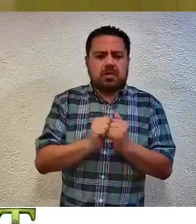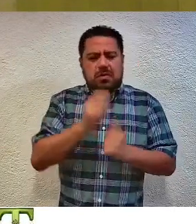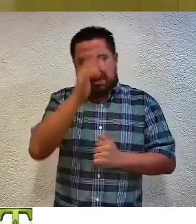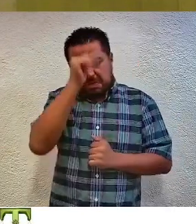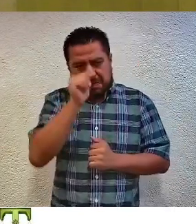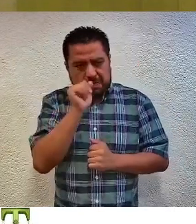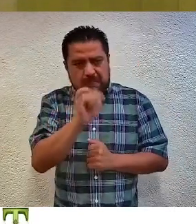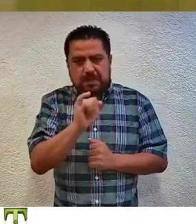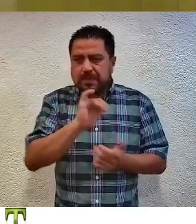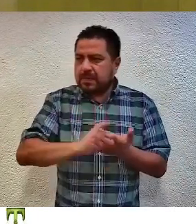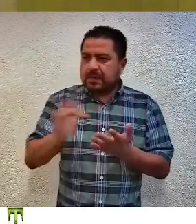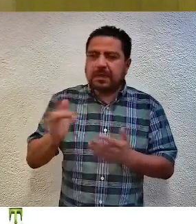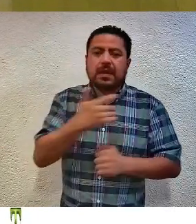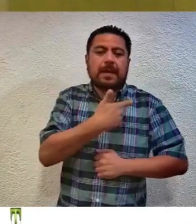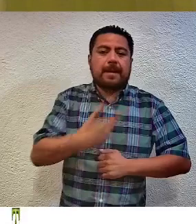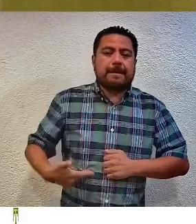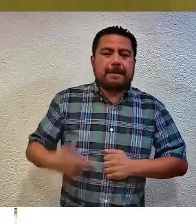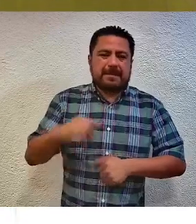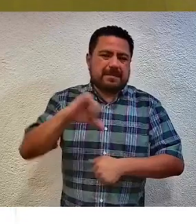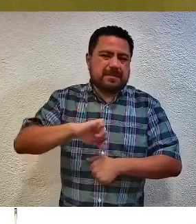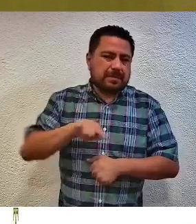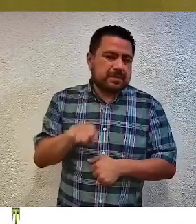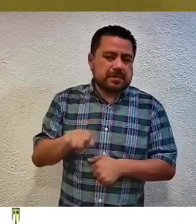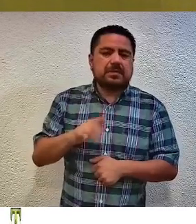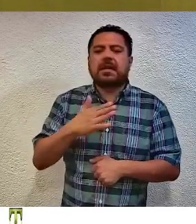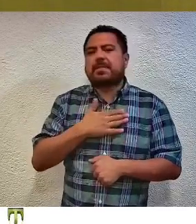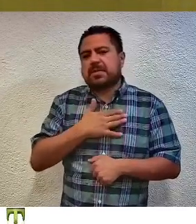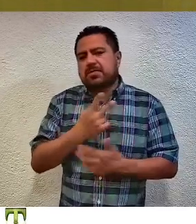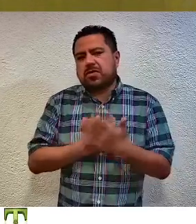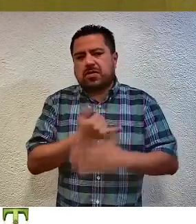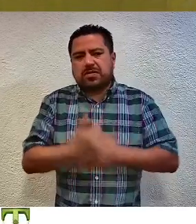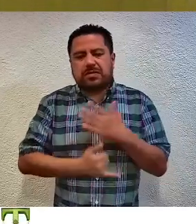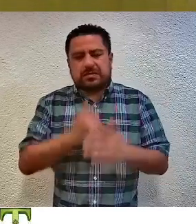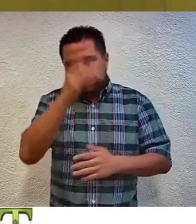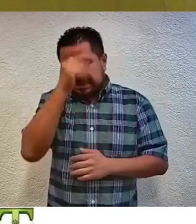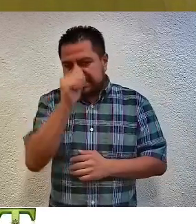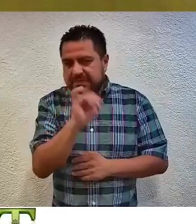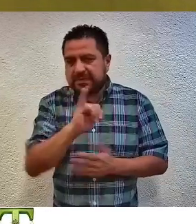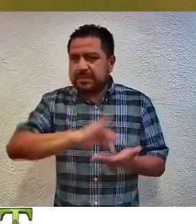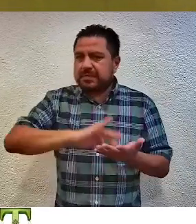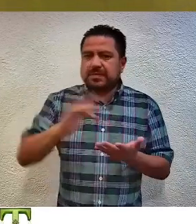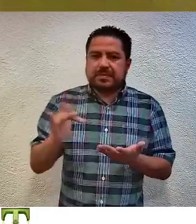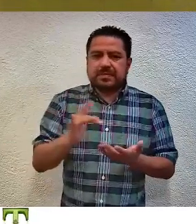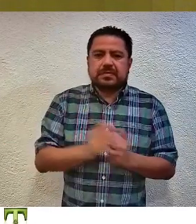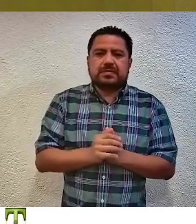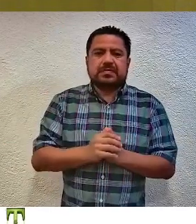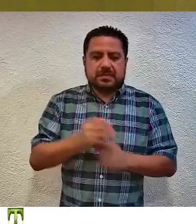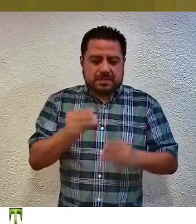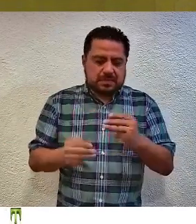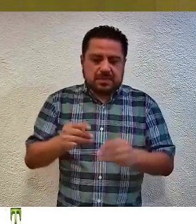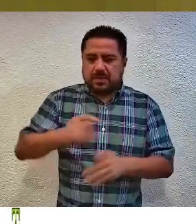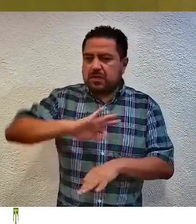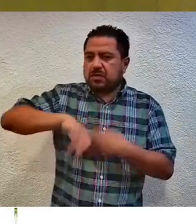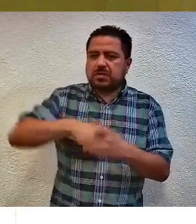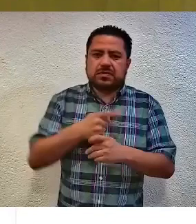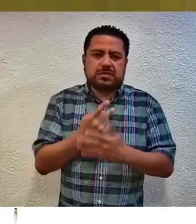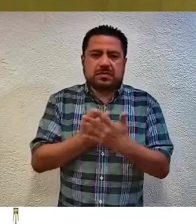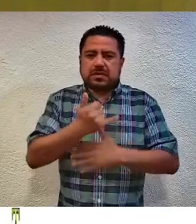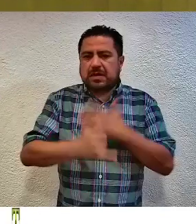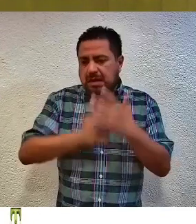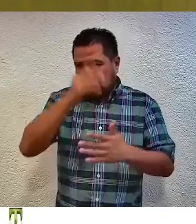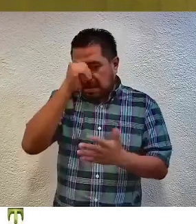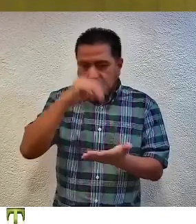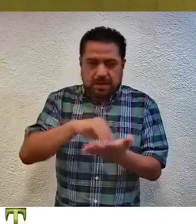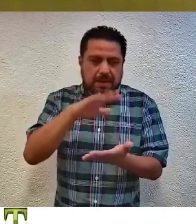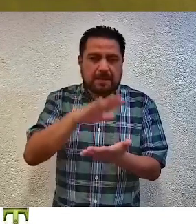Gracias, magistrada. Magistrada Ponente Evelyn Rodríguez Chinol. Es mi proyecto. Gracias, magistrada. Magistrada Presidenta. Magistrada, magistrado, el proyecto de acuerdo plenario fue